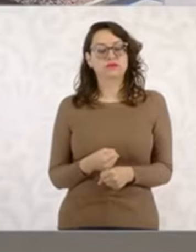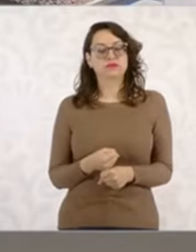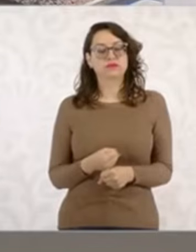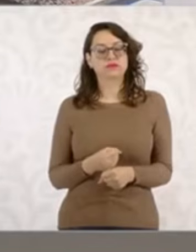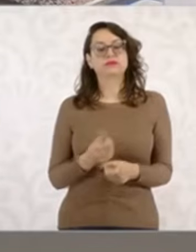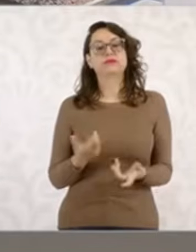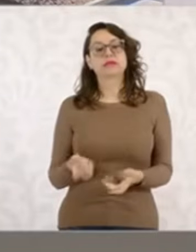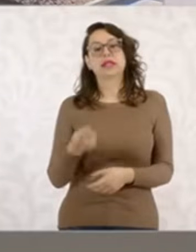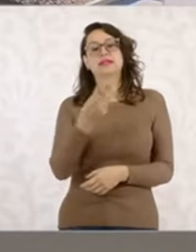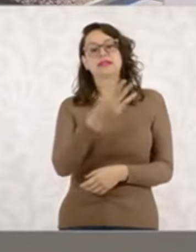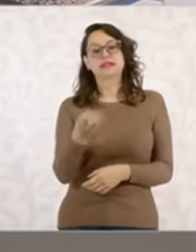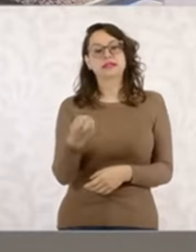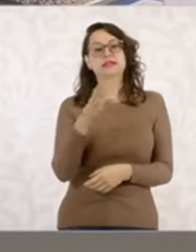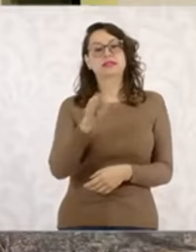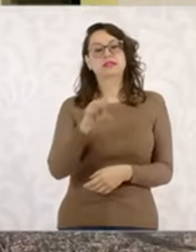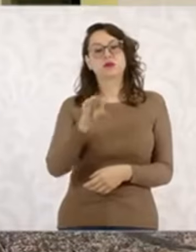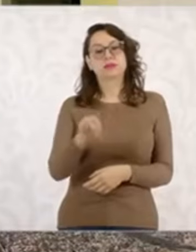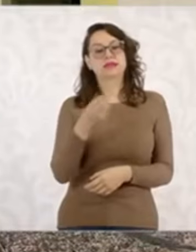suscribir